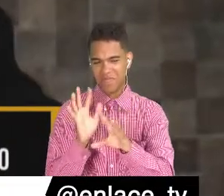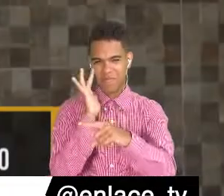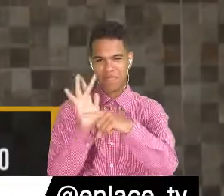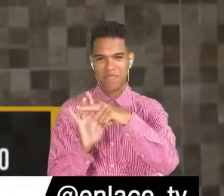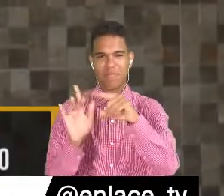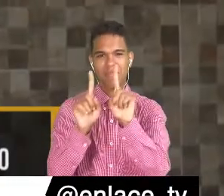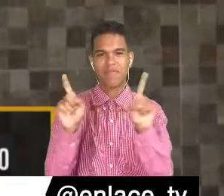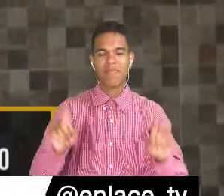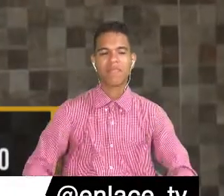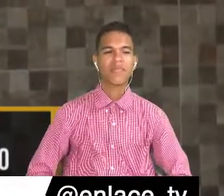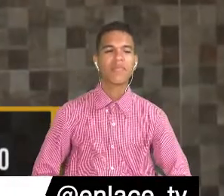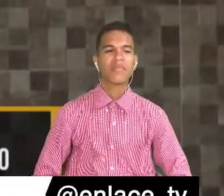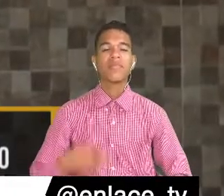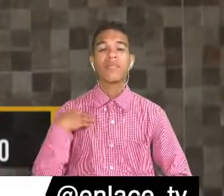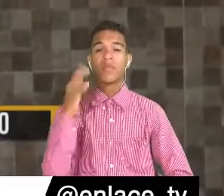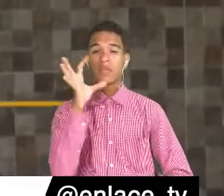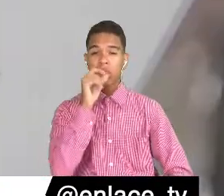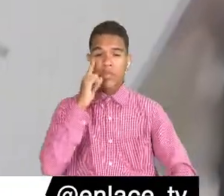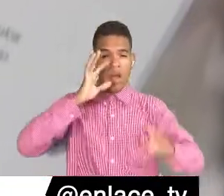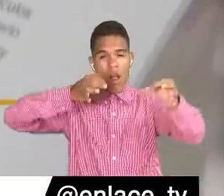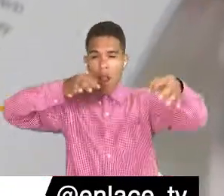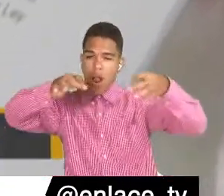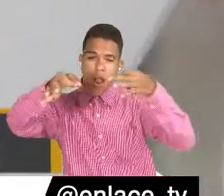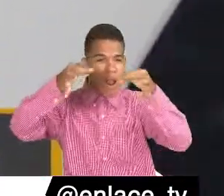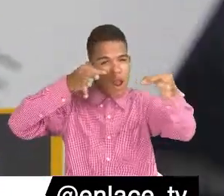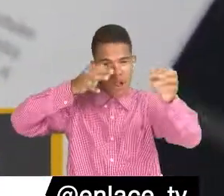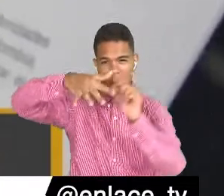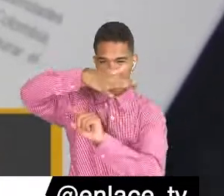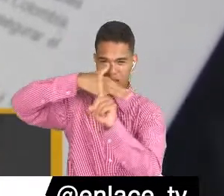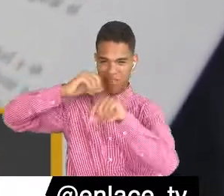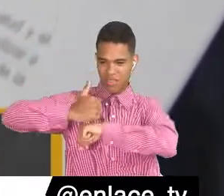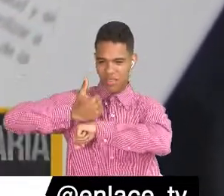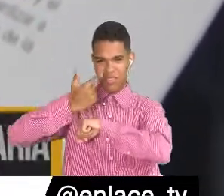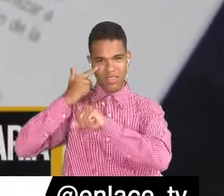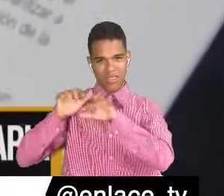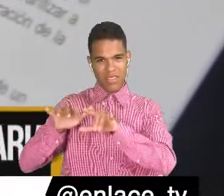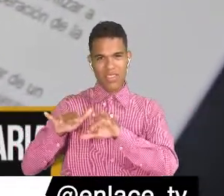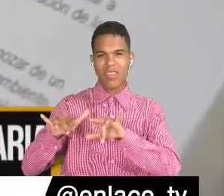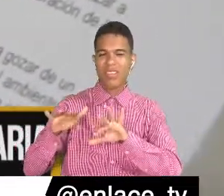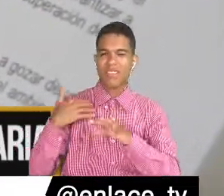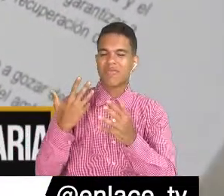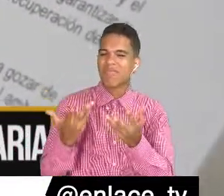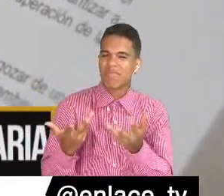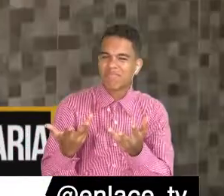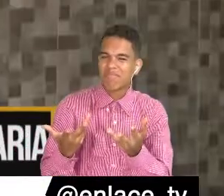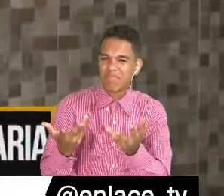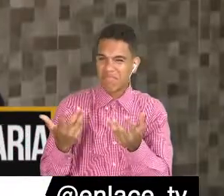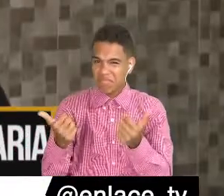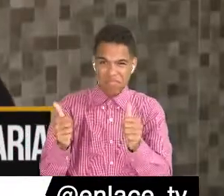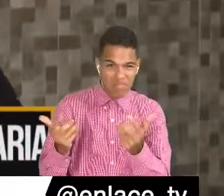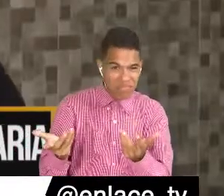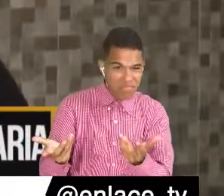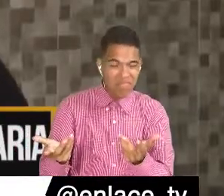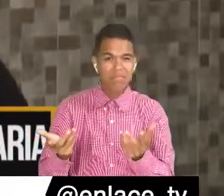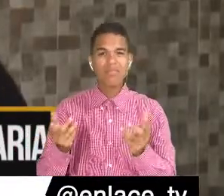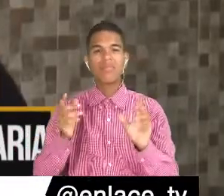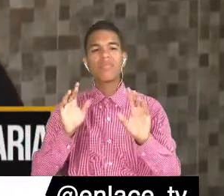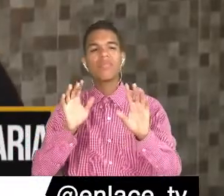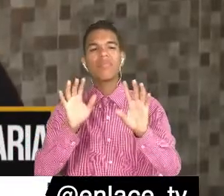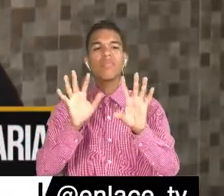administración local, explicó para Enlace Noticias los alcances del nuevo decreto de la emergencia sanitaria en la ciudad. El acto administrativo también contempla